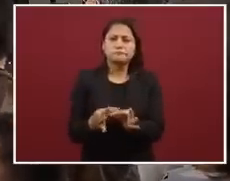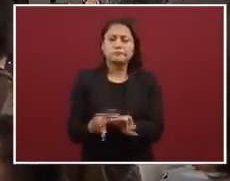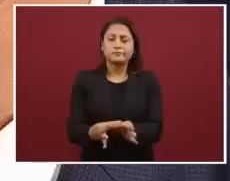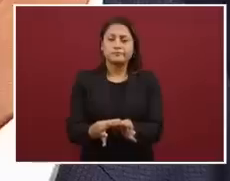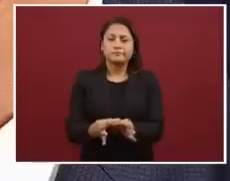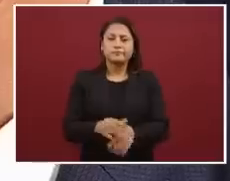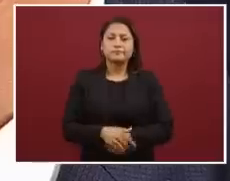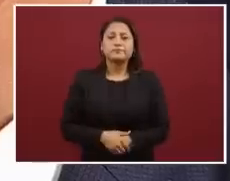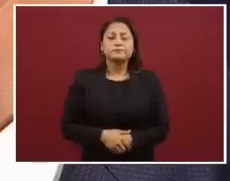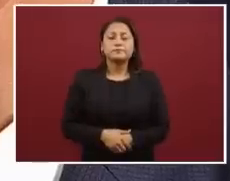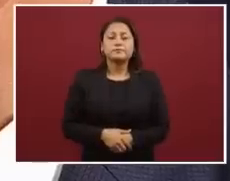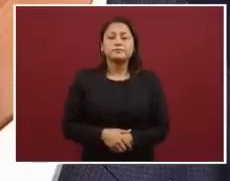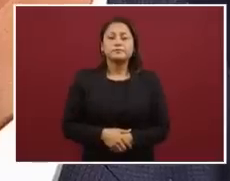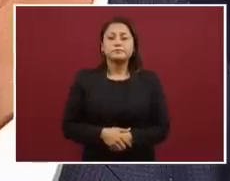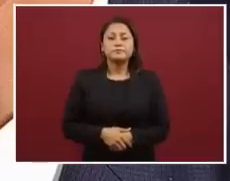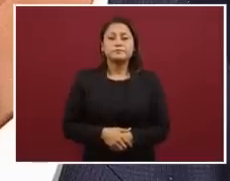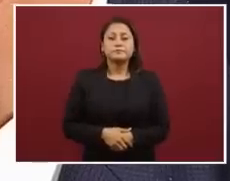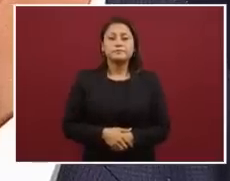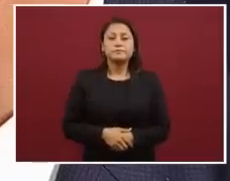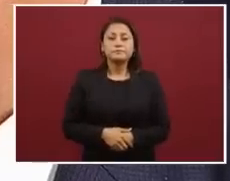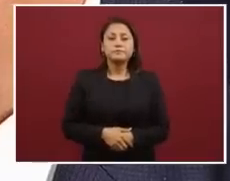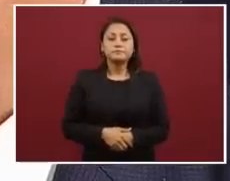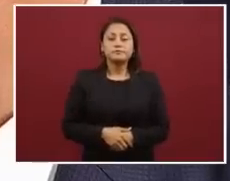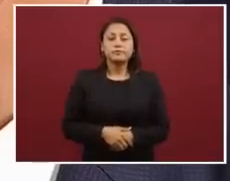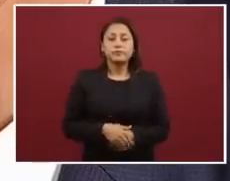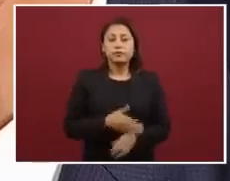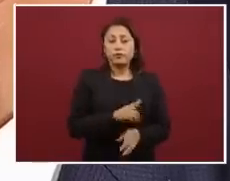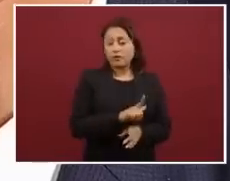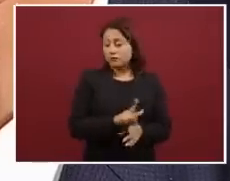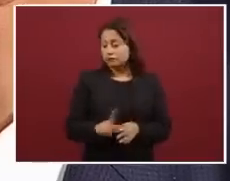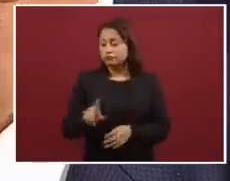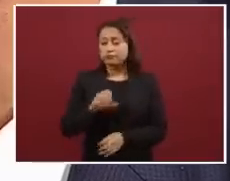Esta semana que termina, les decía,